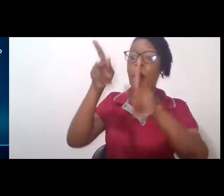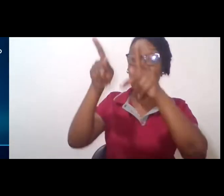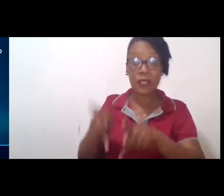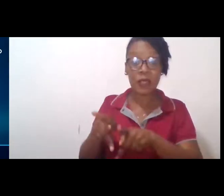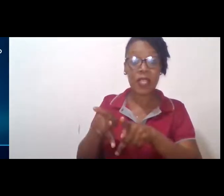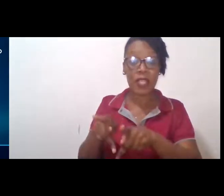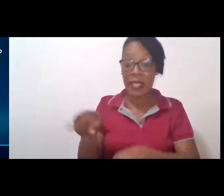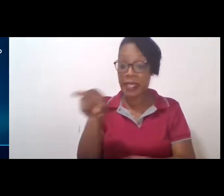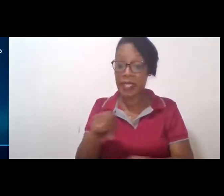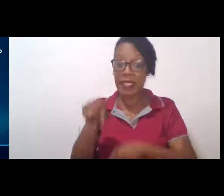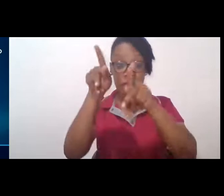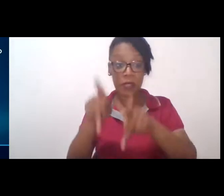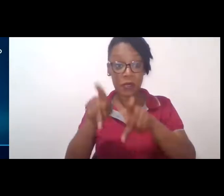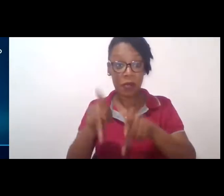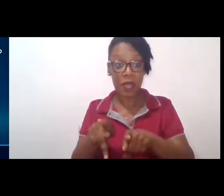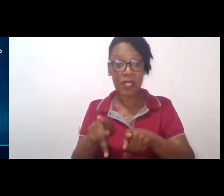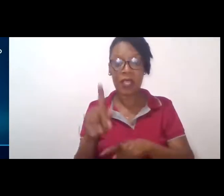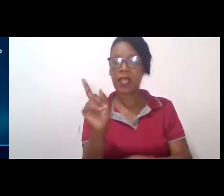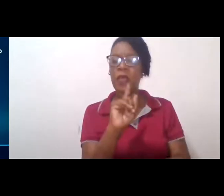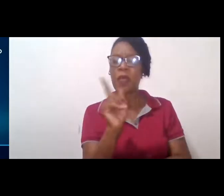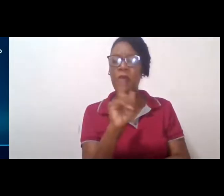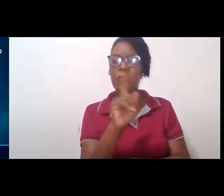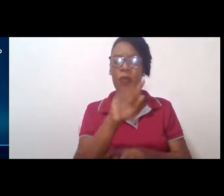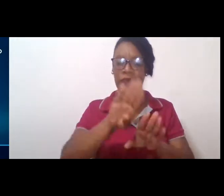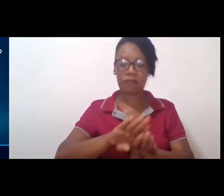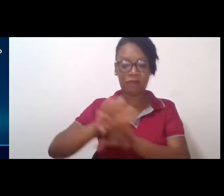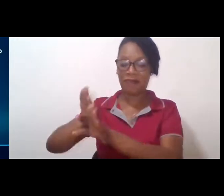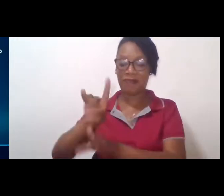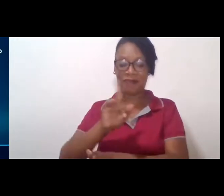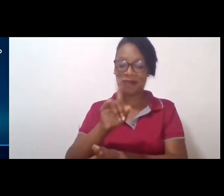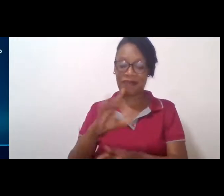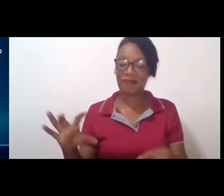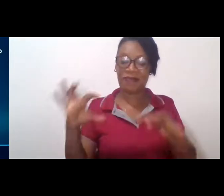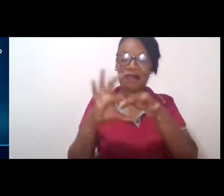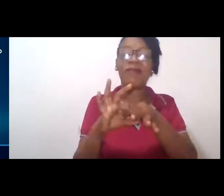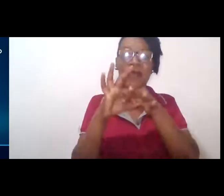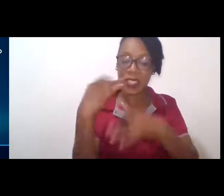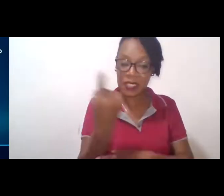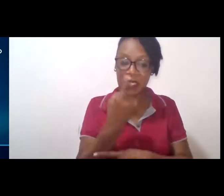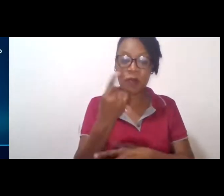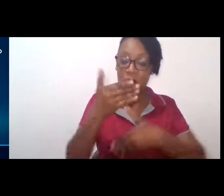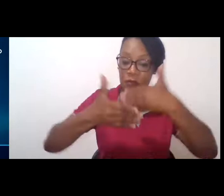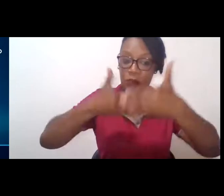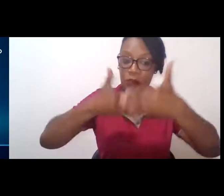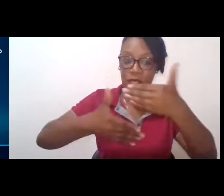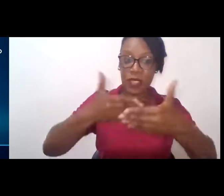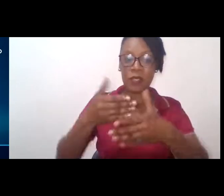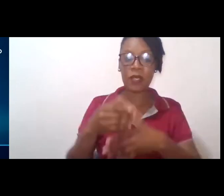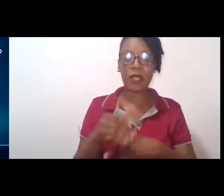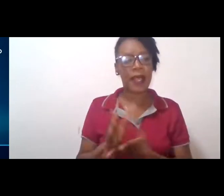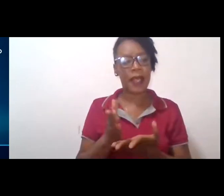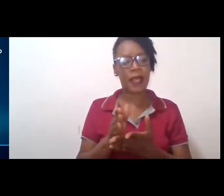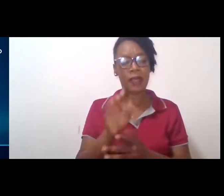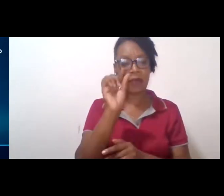de persona es lo que no podemos desvincular del proceso. Permítanme, para